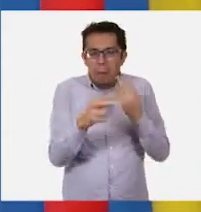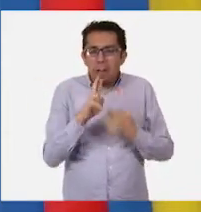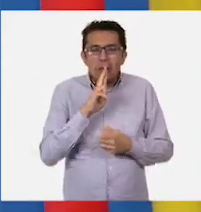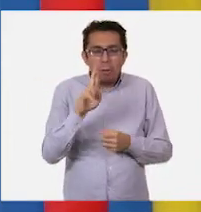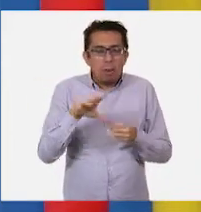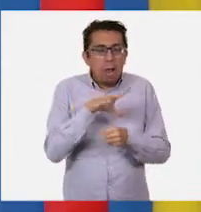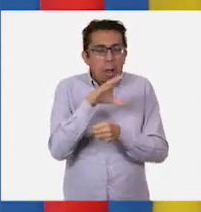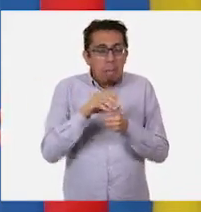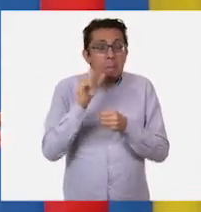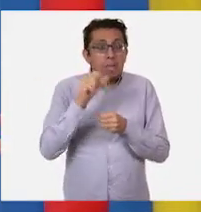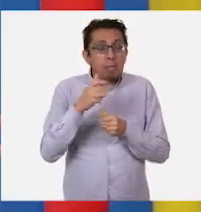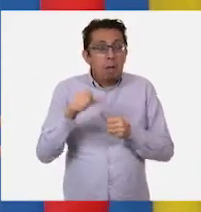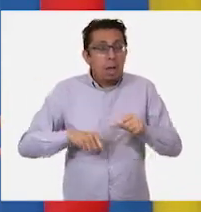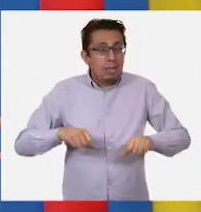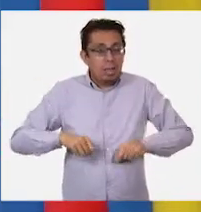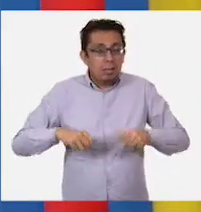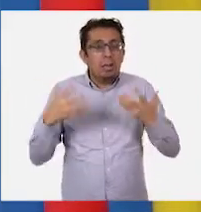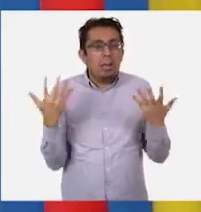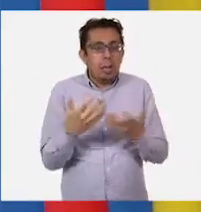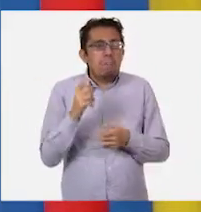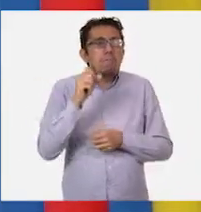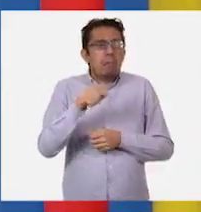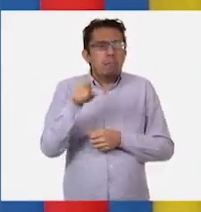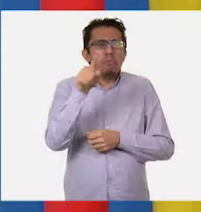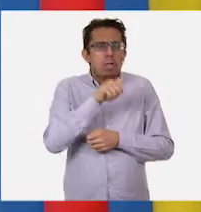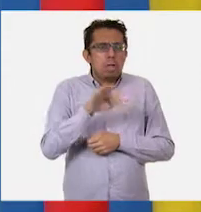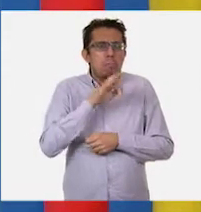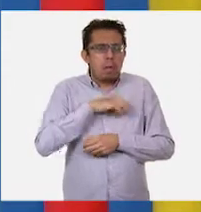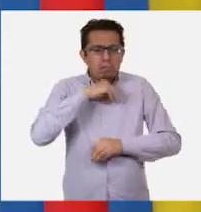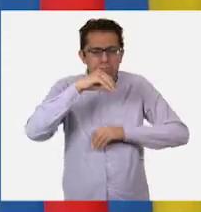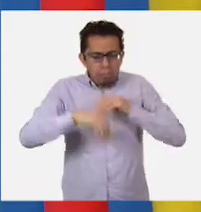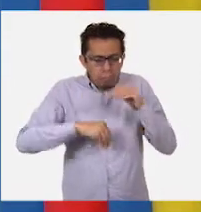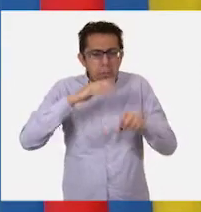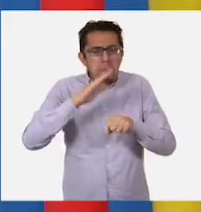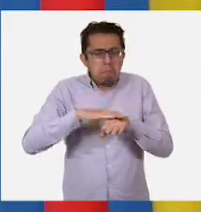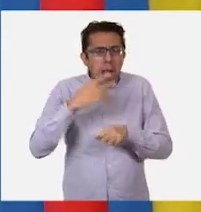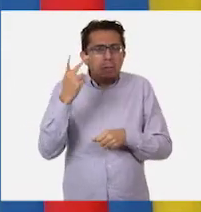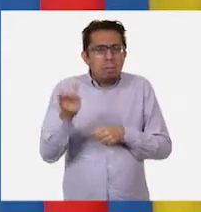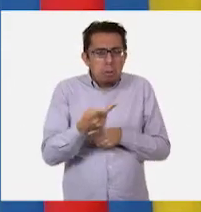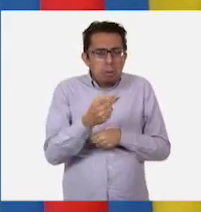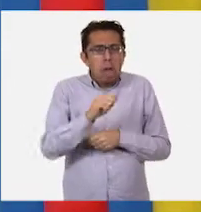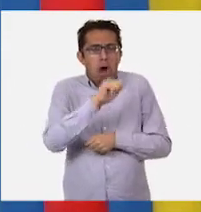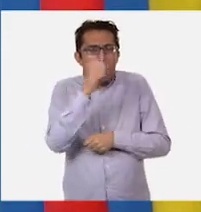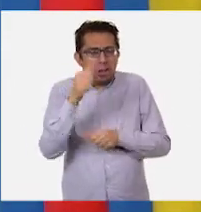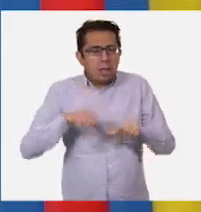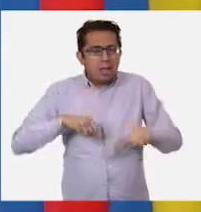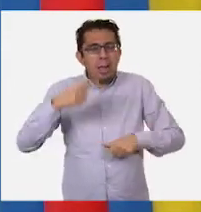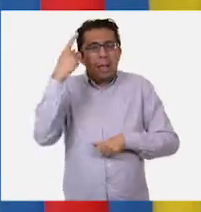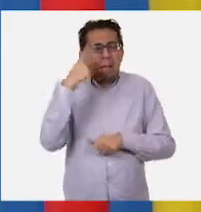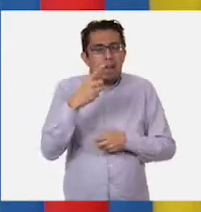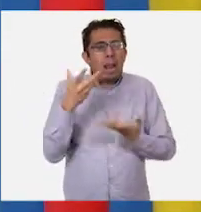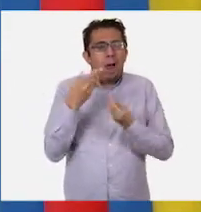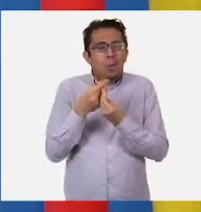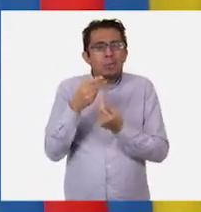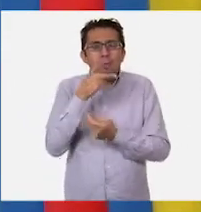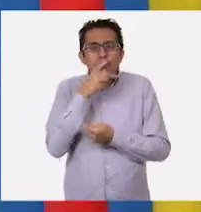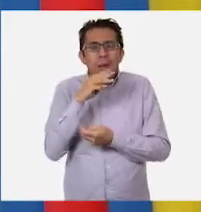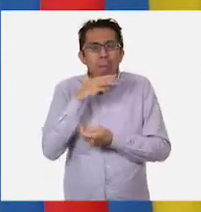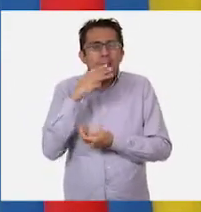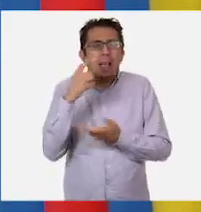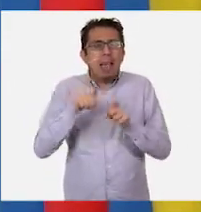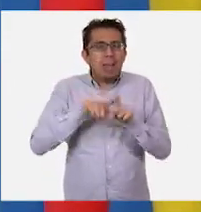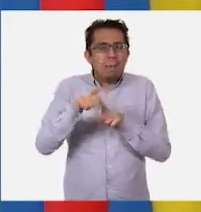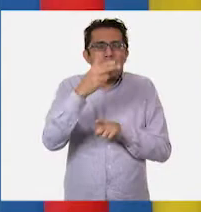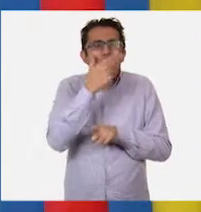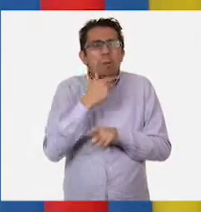actividades. Además, pueden elaborar otras preguntas y otros retos para repasar con sus mamás, sus papás,